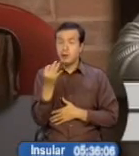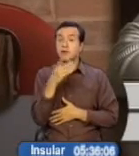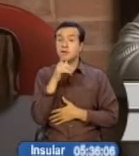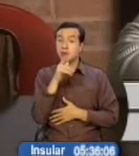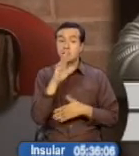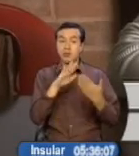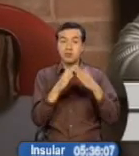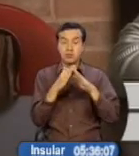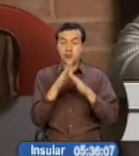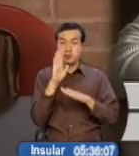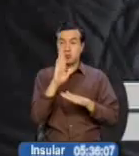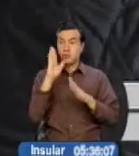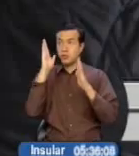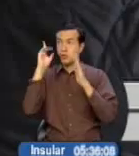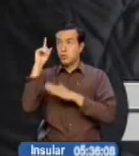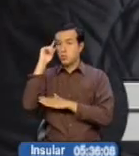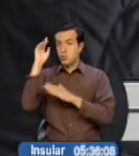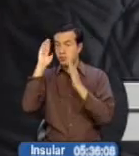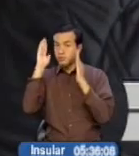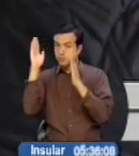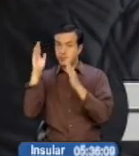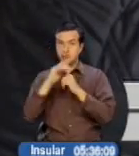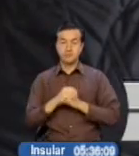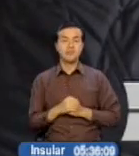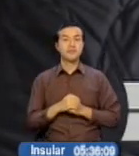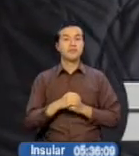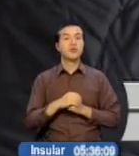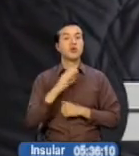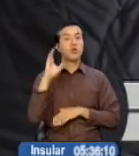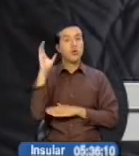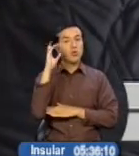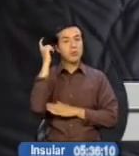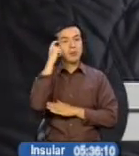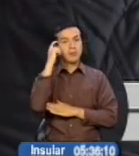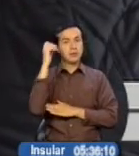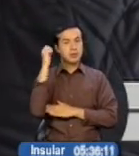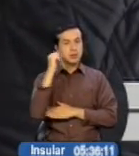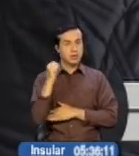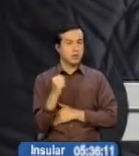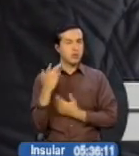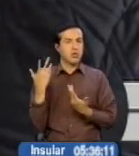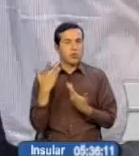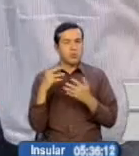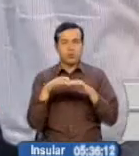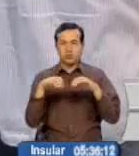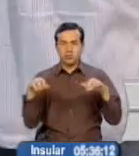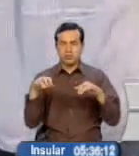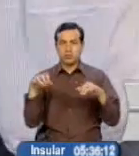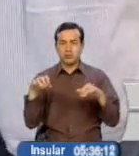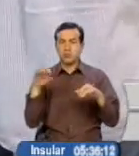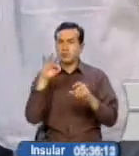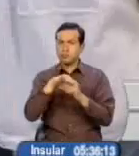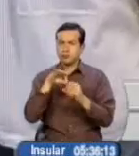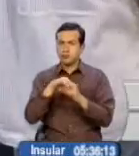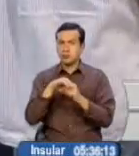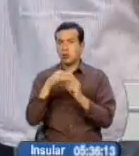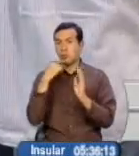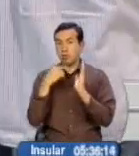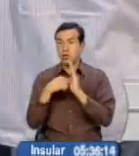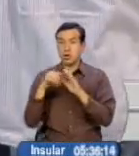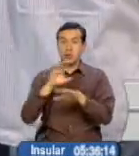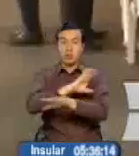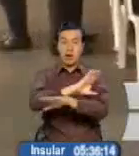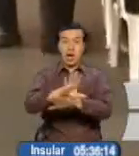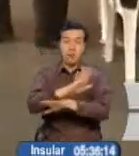las comunidades hacia el Estado. Suelt también advierte que Colombia debe hacer una lectura correcta de la división política que deje este plebiscito entre los